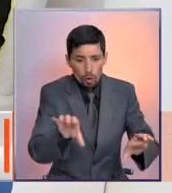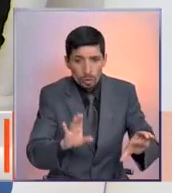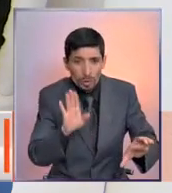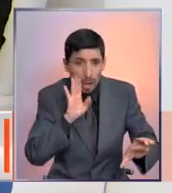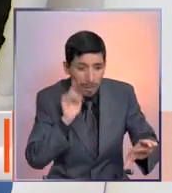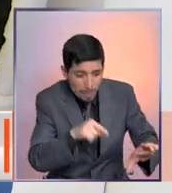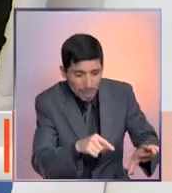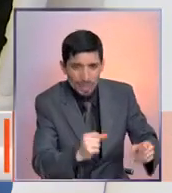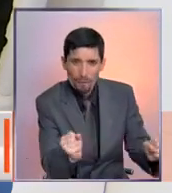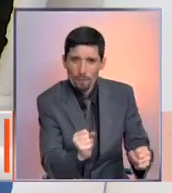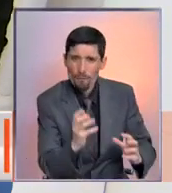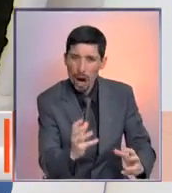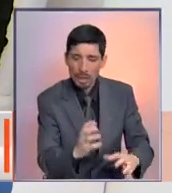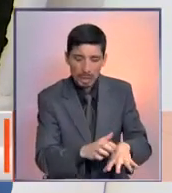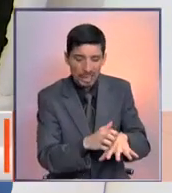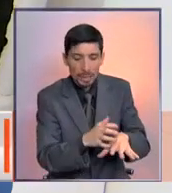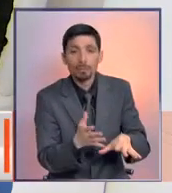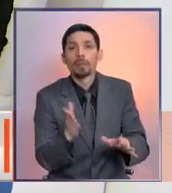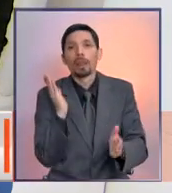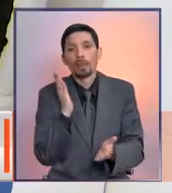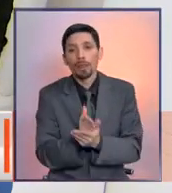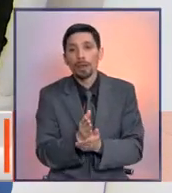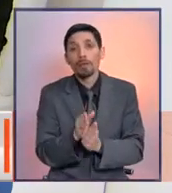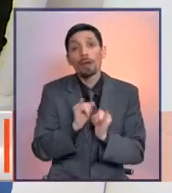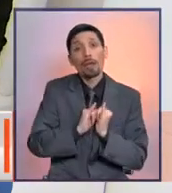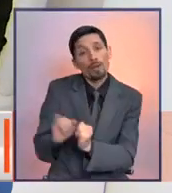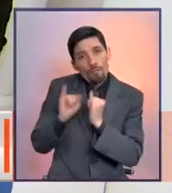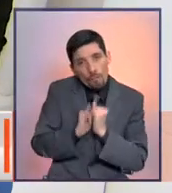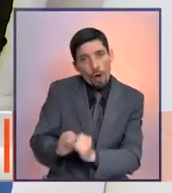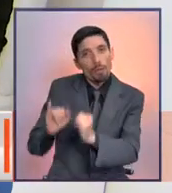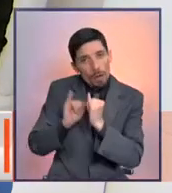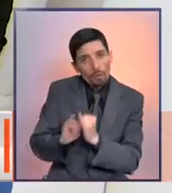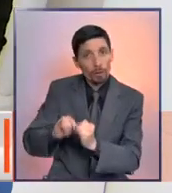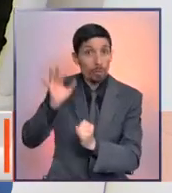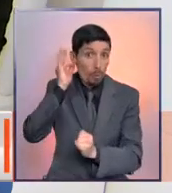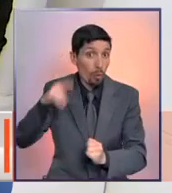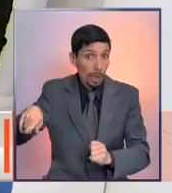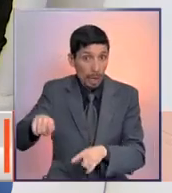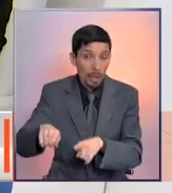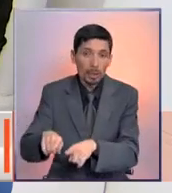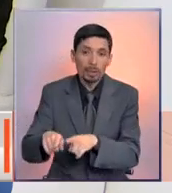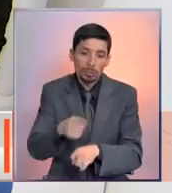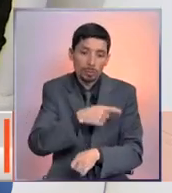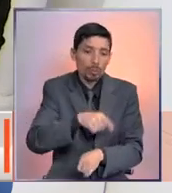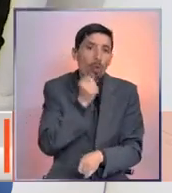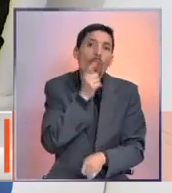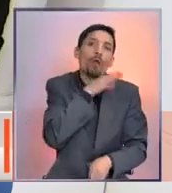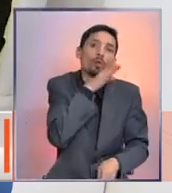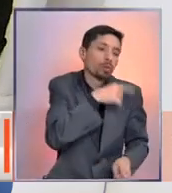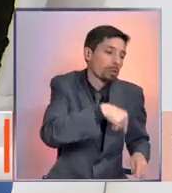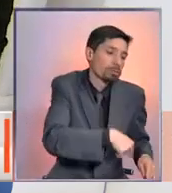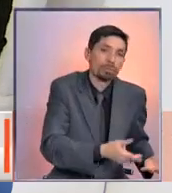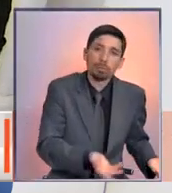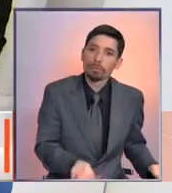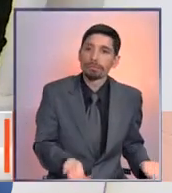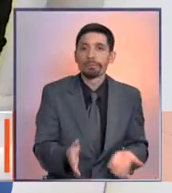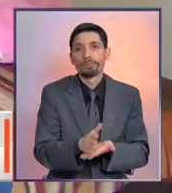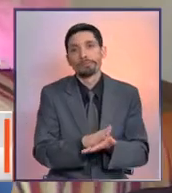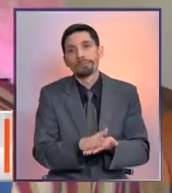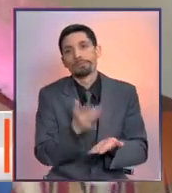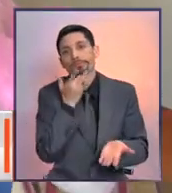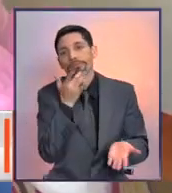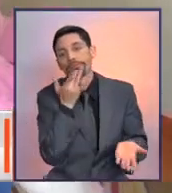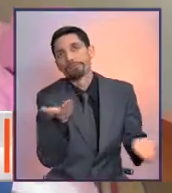Entonces hay que darles harta información en relación a lo que nosotros usamos, a, no sé, por algo tan simple